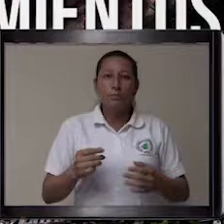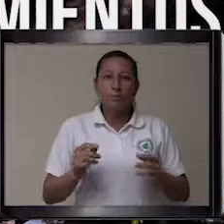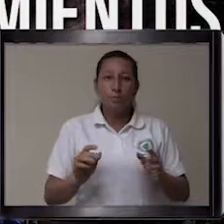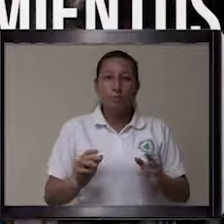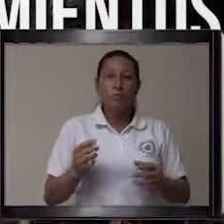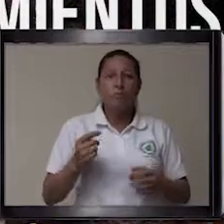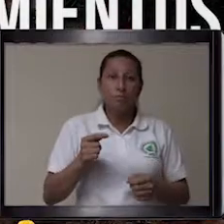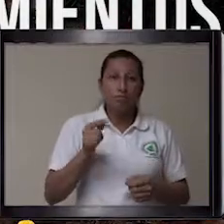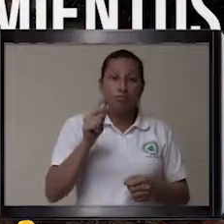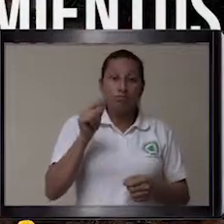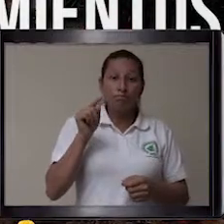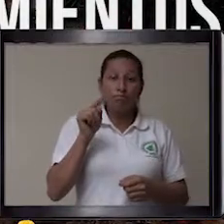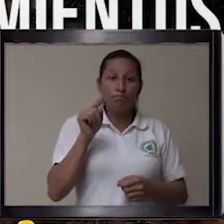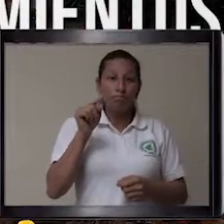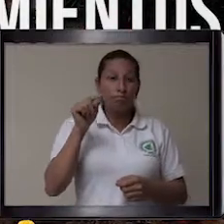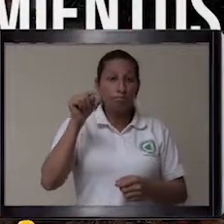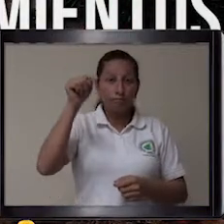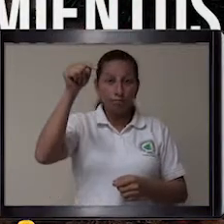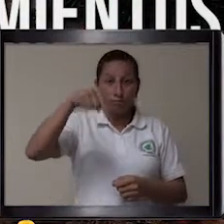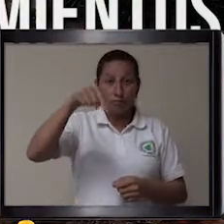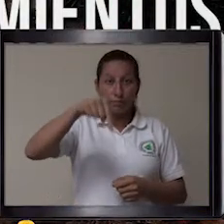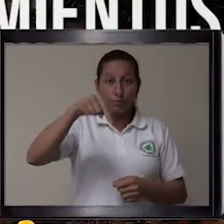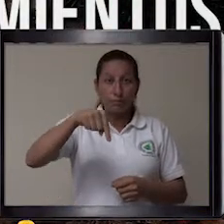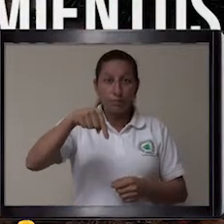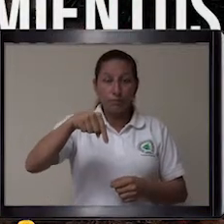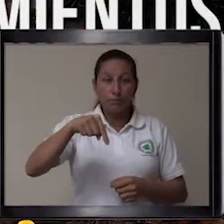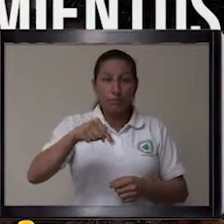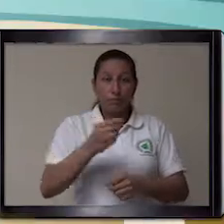Preparémonos ante deslizamientos.